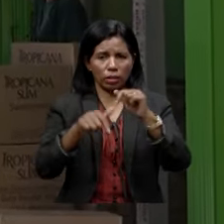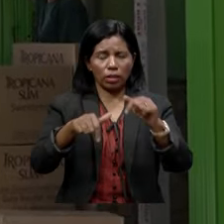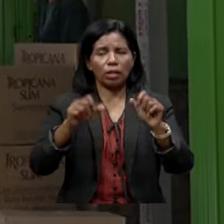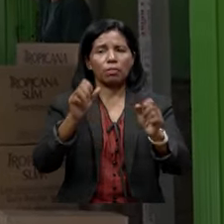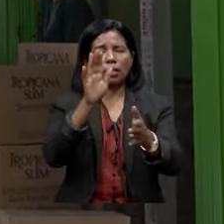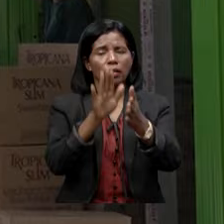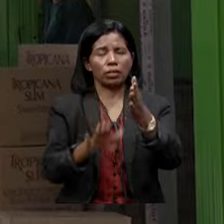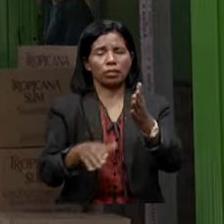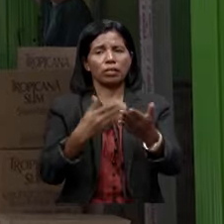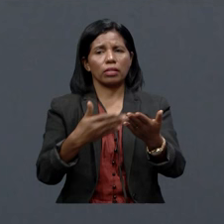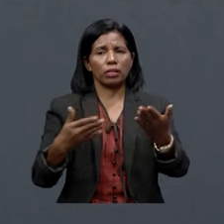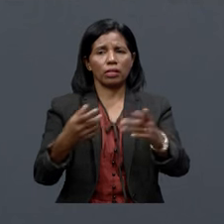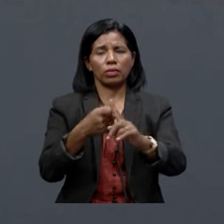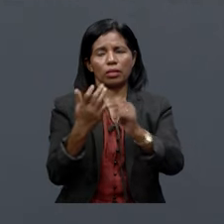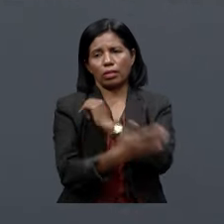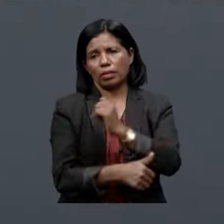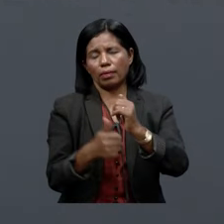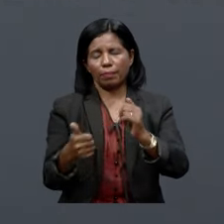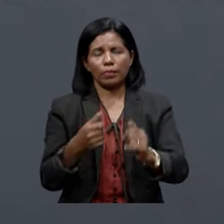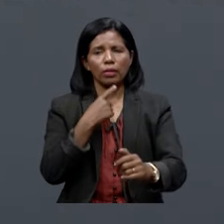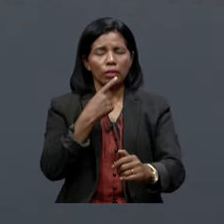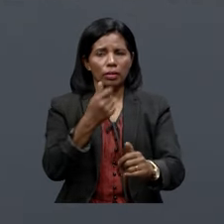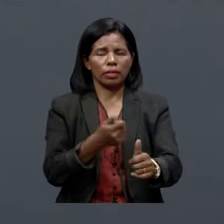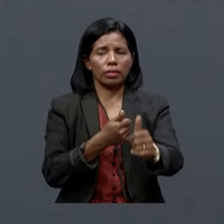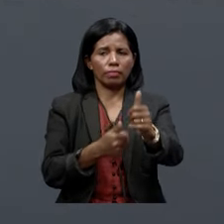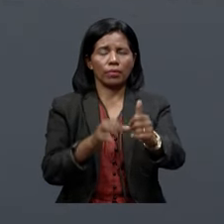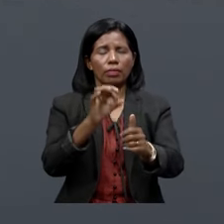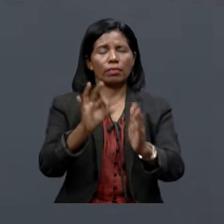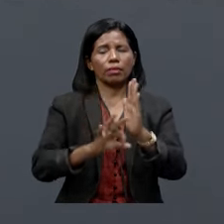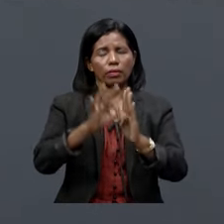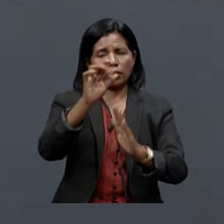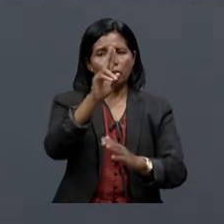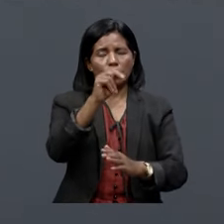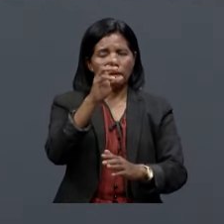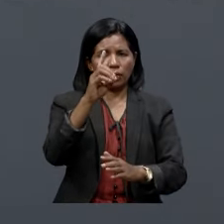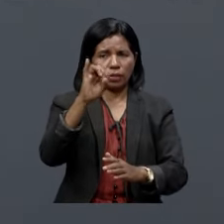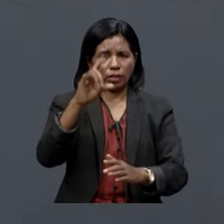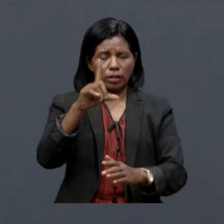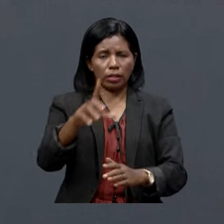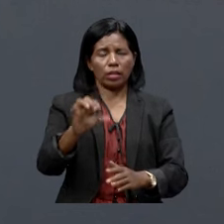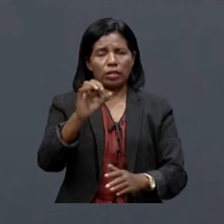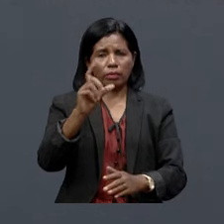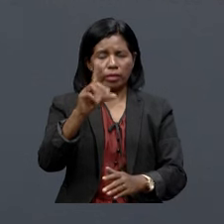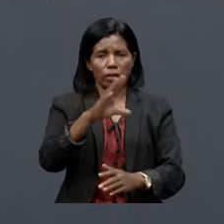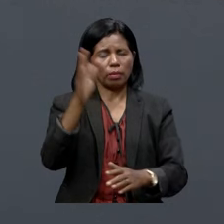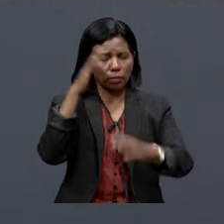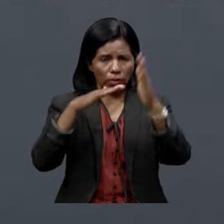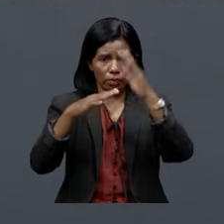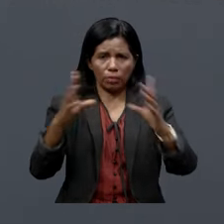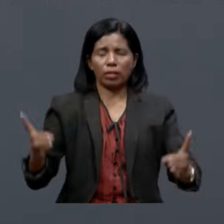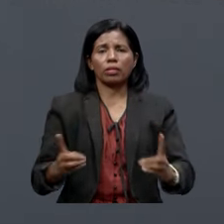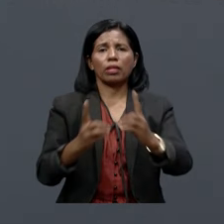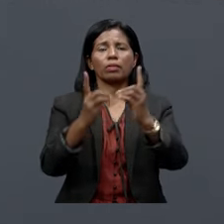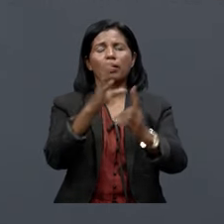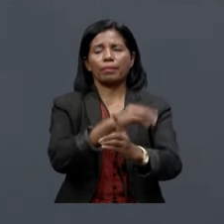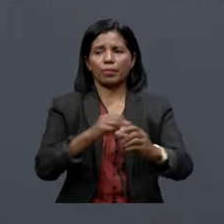reduz producto e importación. Tuir decano Faculdade de Economia Undil Alfredo dos Santos, problema de benação ne hasoro, mas